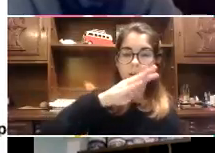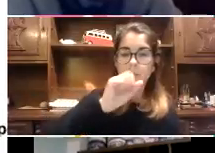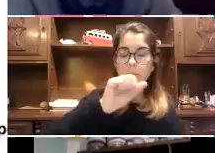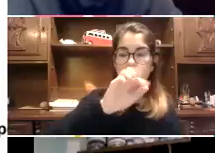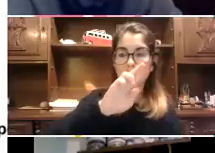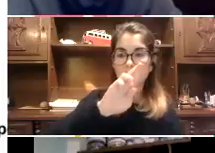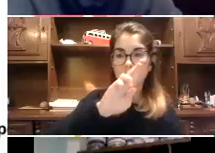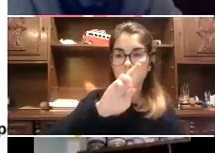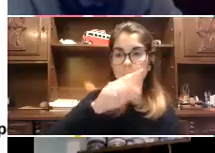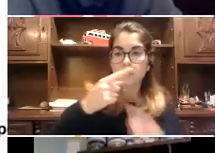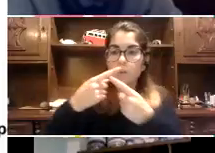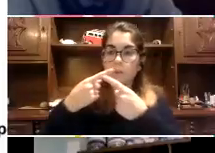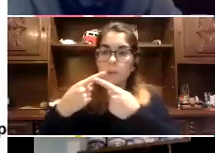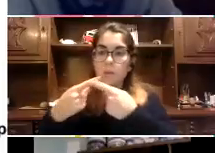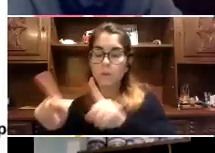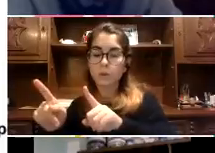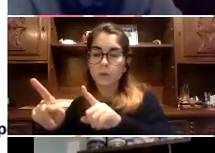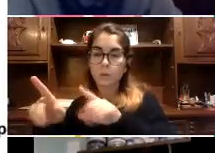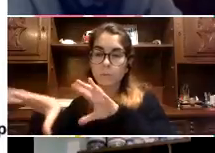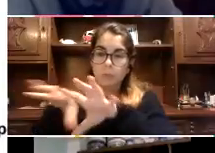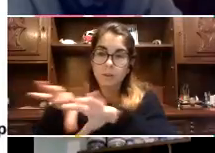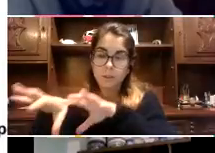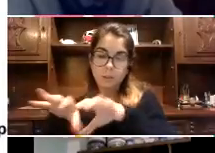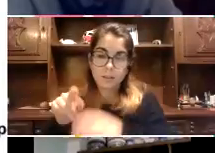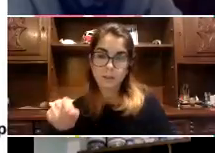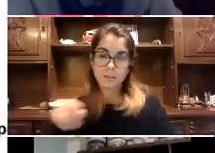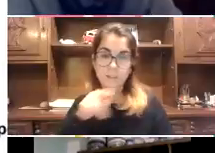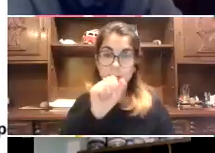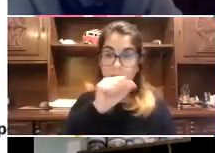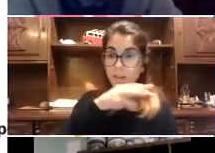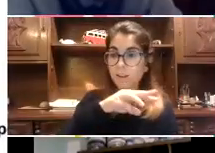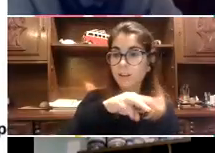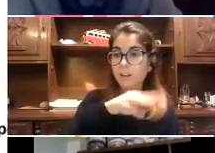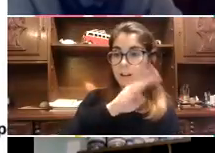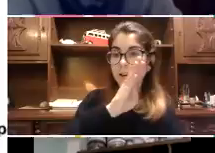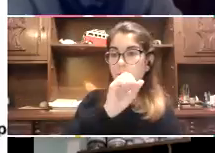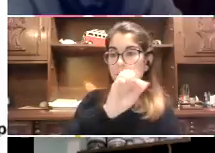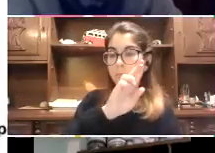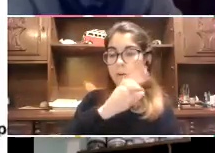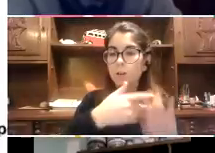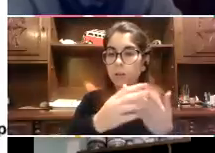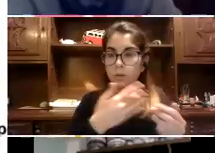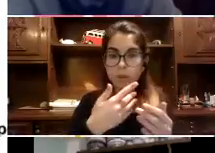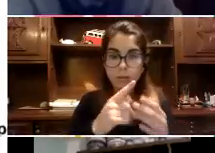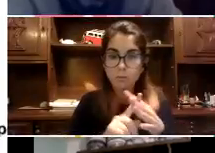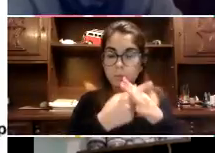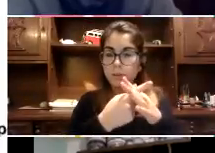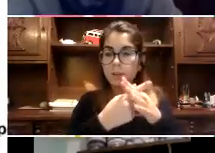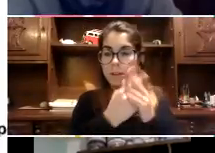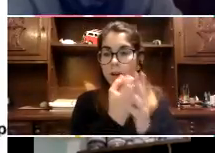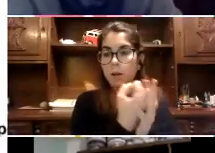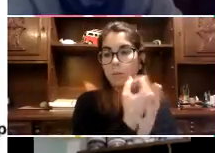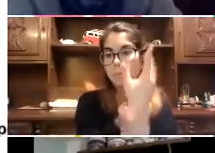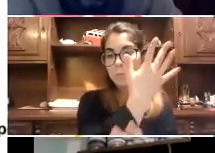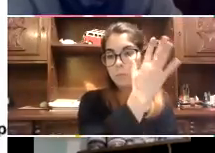El ámbar, esta resina fosilizada, proviene de los vegetales, de las plantas.